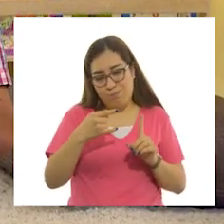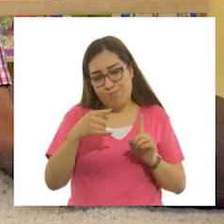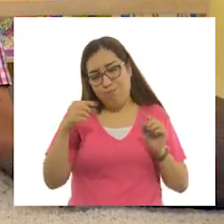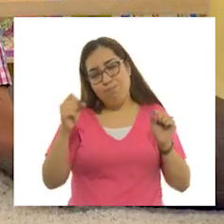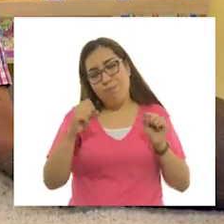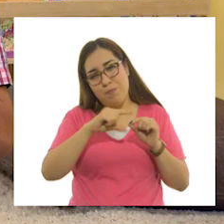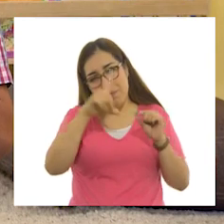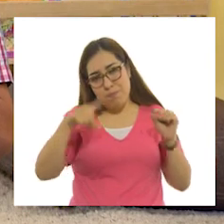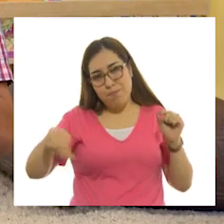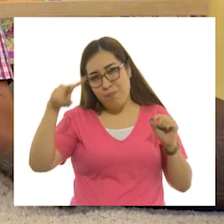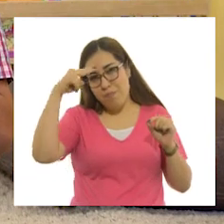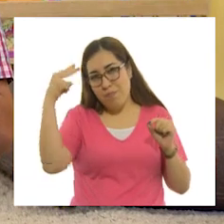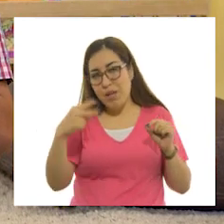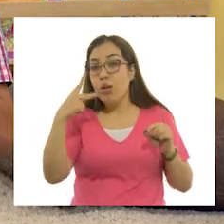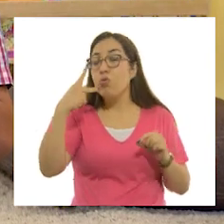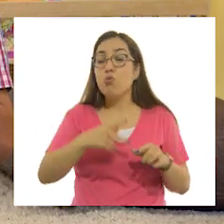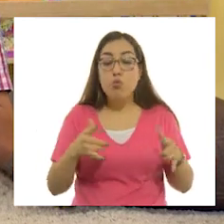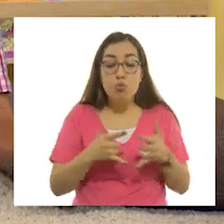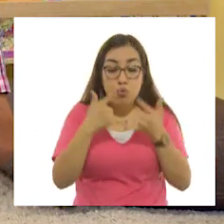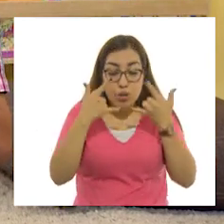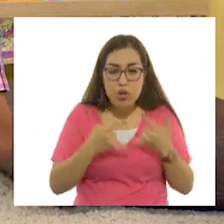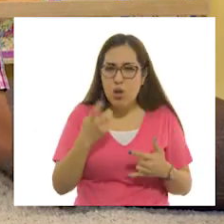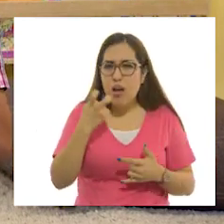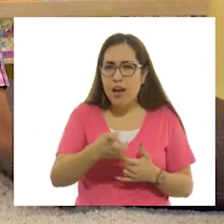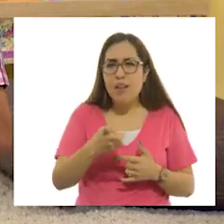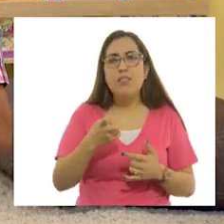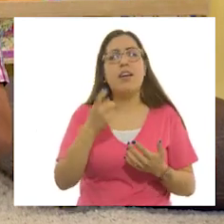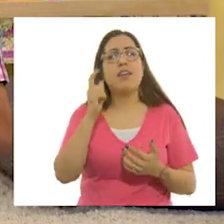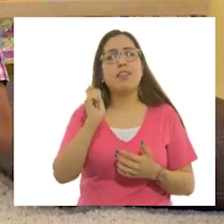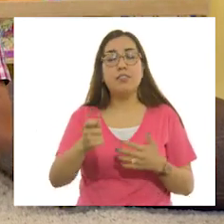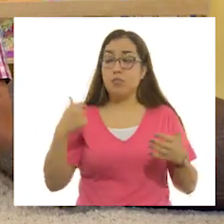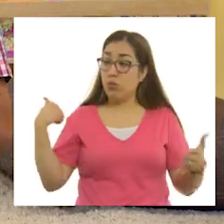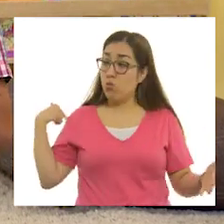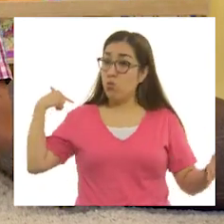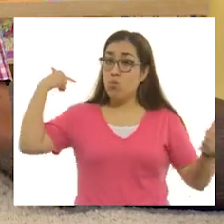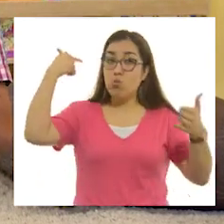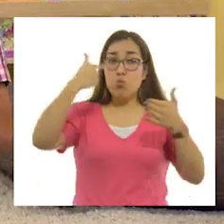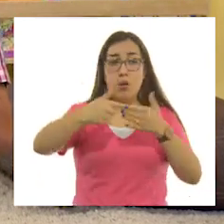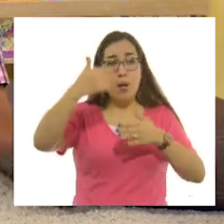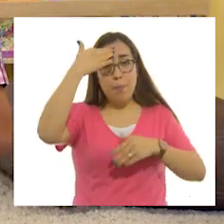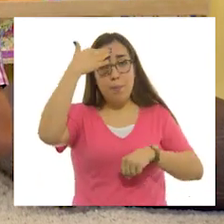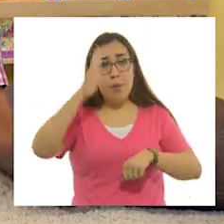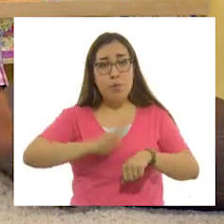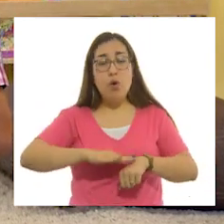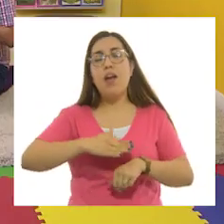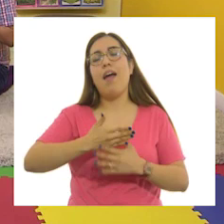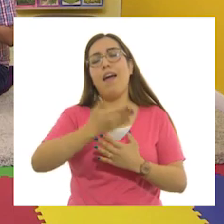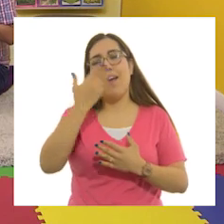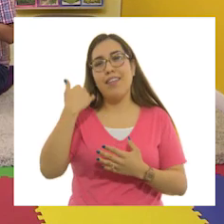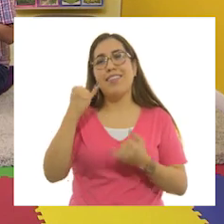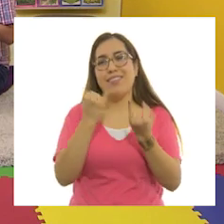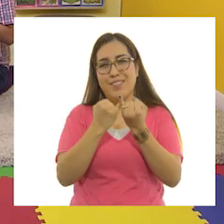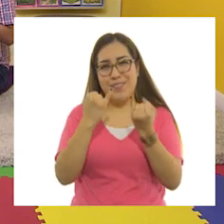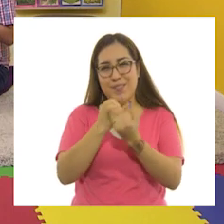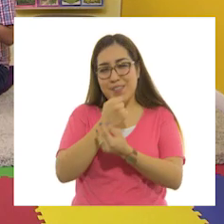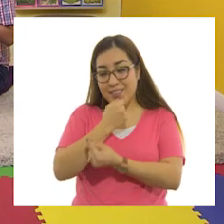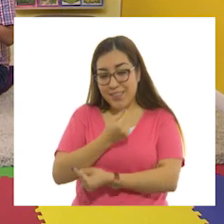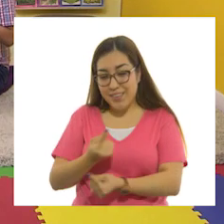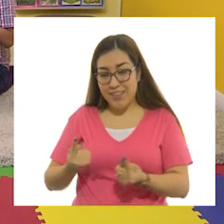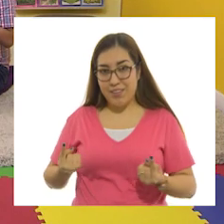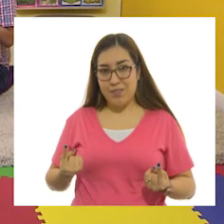oral esa literatura que todos recordamos y que en algún momento nos inquietó y fascinó en la infancia tampoco nunca